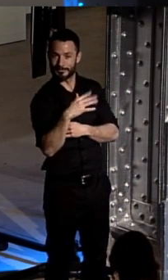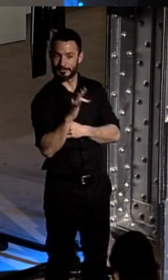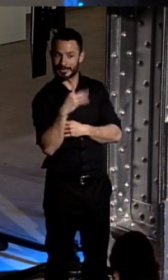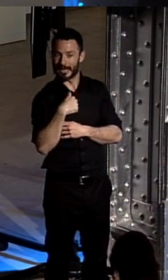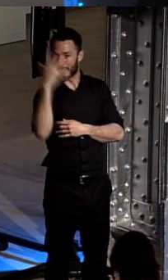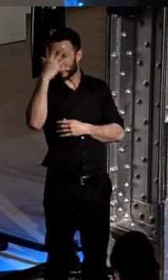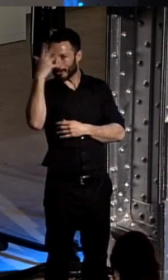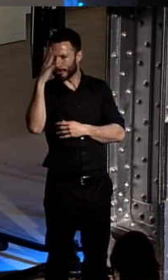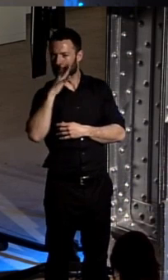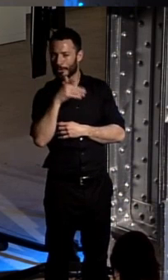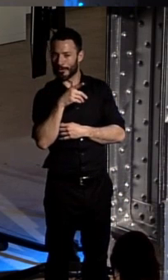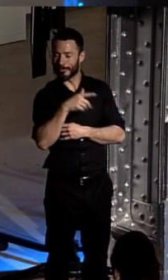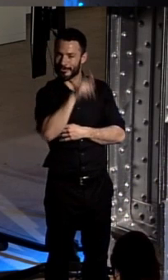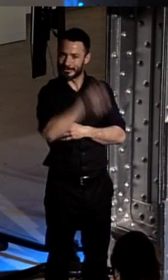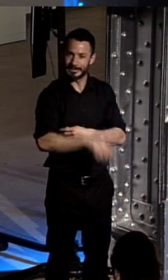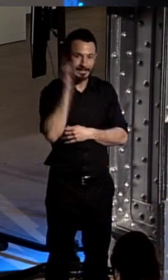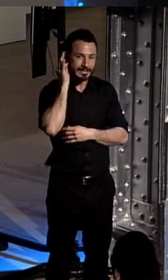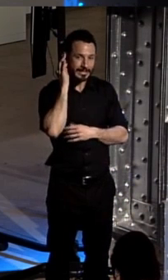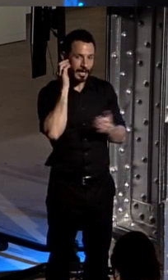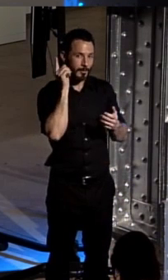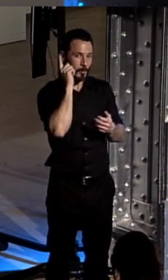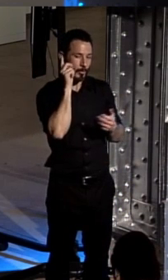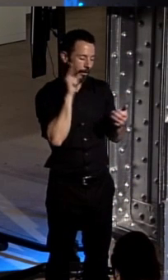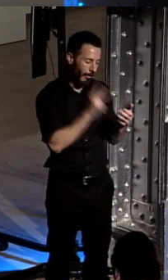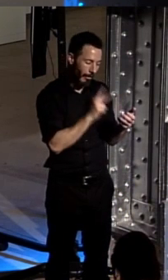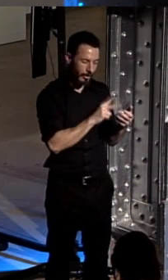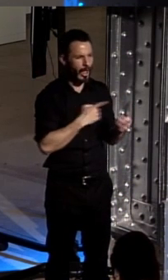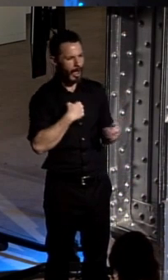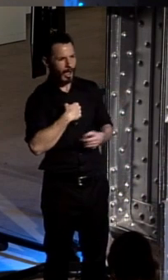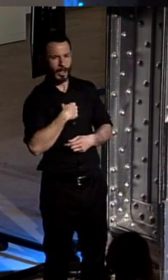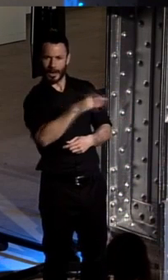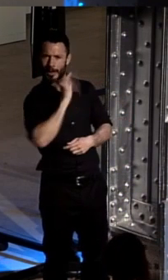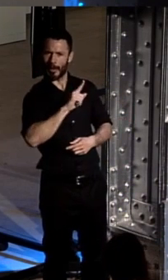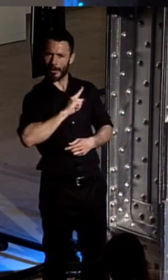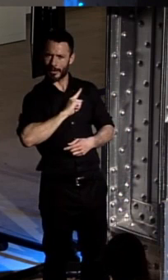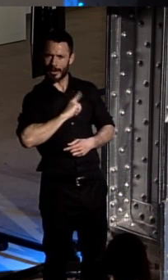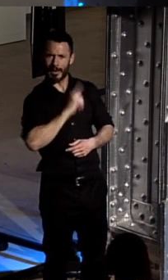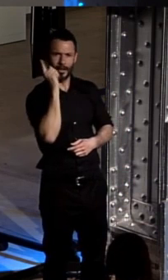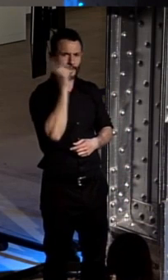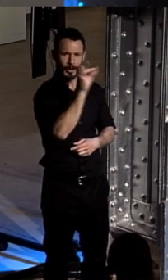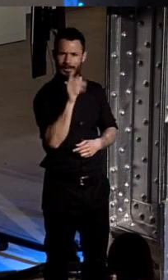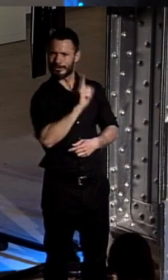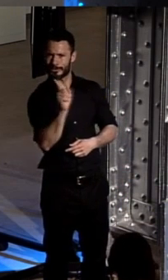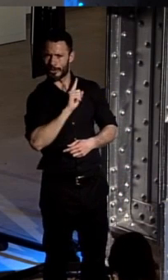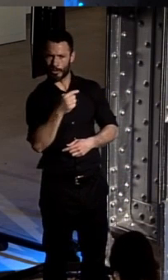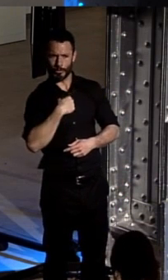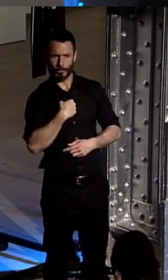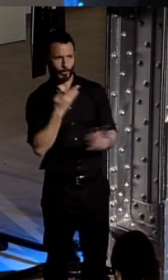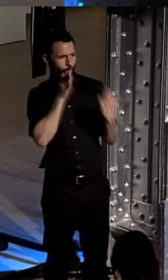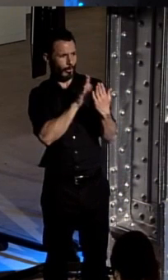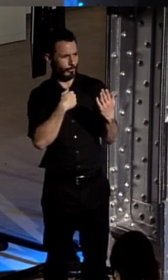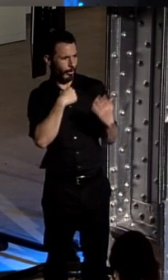mirando más al iPhone que mirándole a él. Y entonces le dice, deberías elegirme a mí. ¿Por qué eliges a tu teléfono? Estoy delante